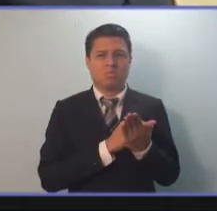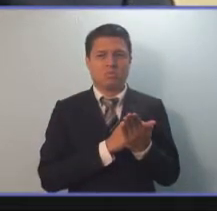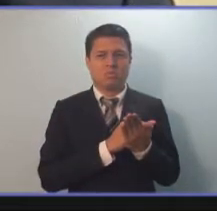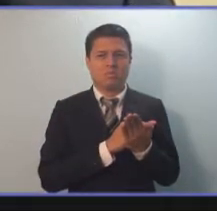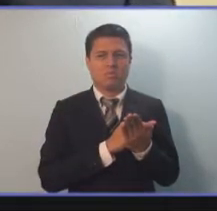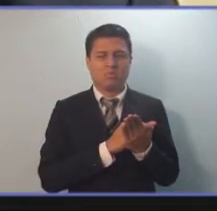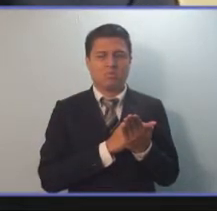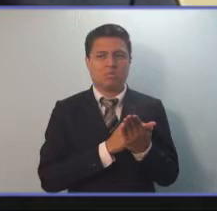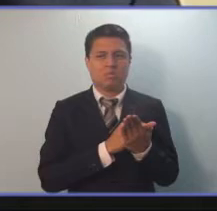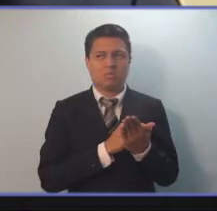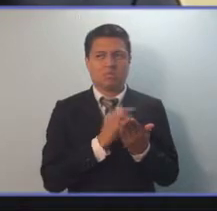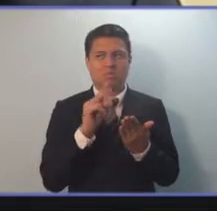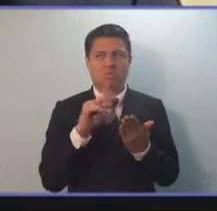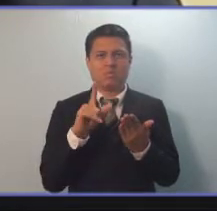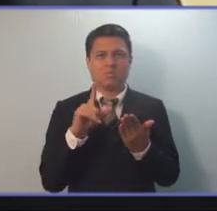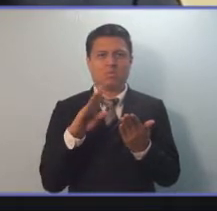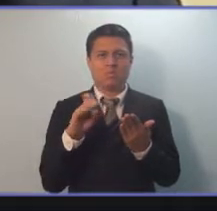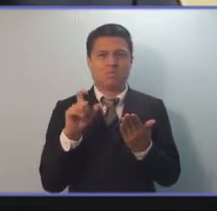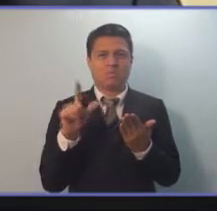Raúl Beltrán,